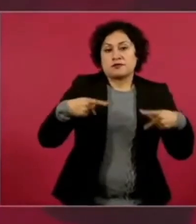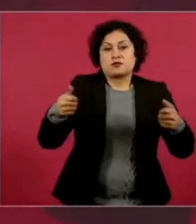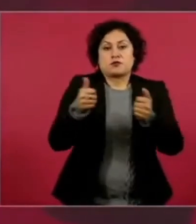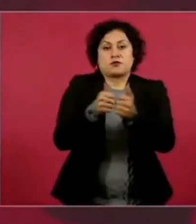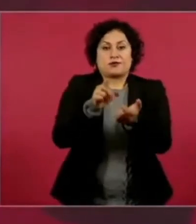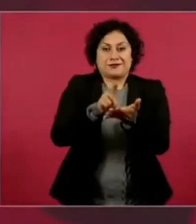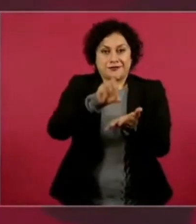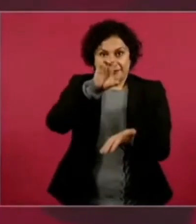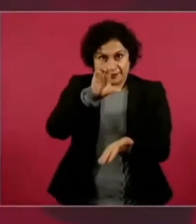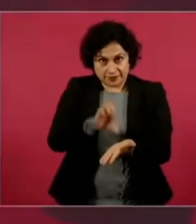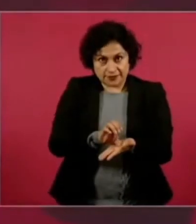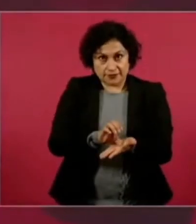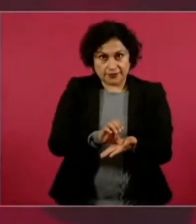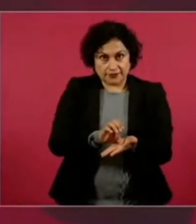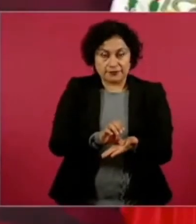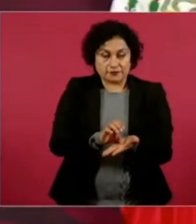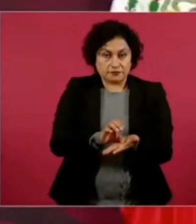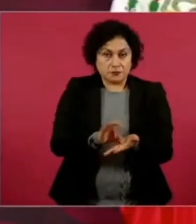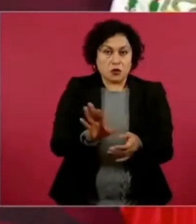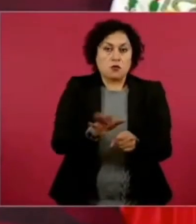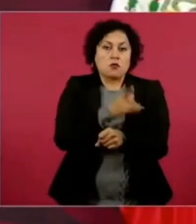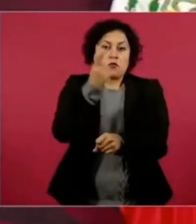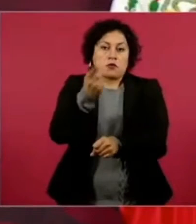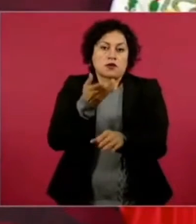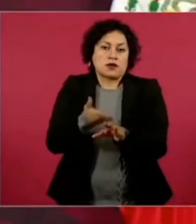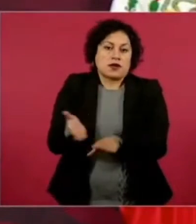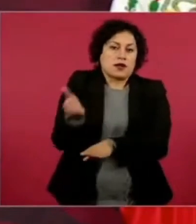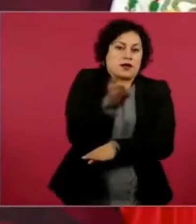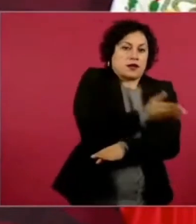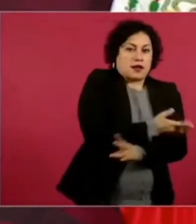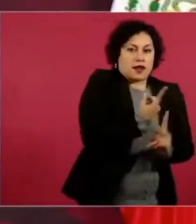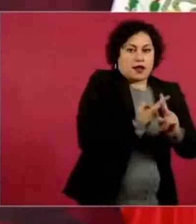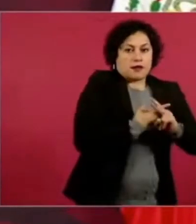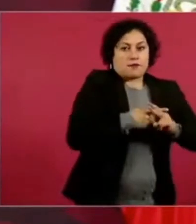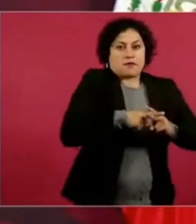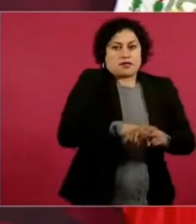gobierno ayudábamos hasta los 29 años